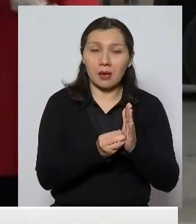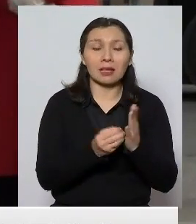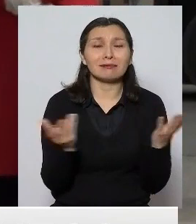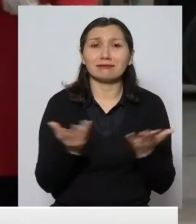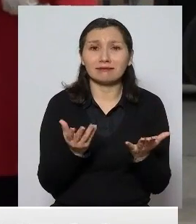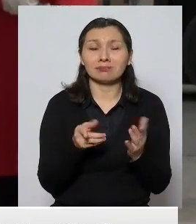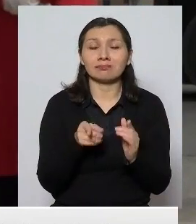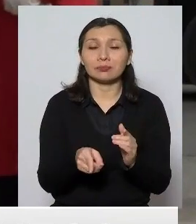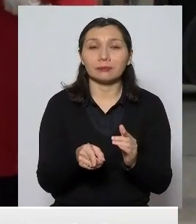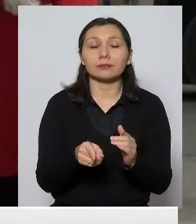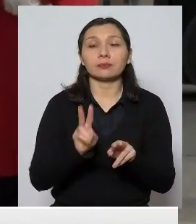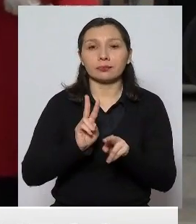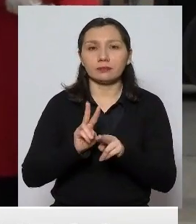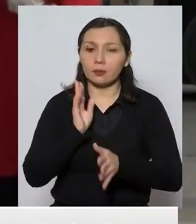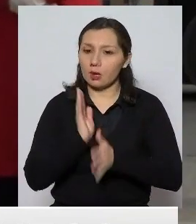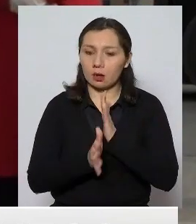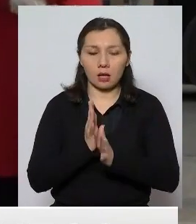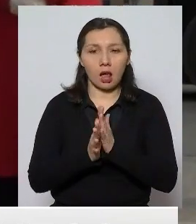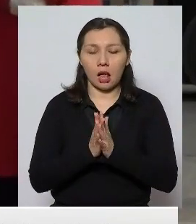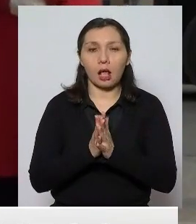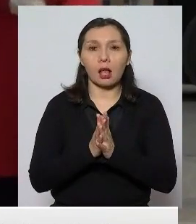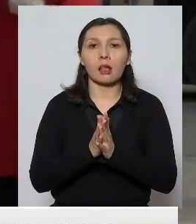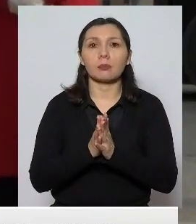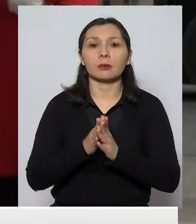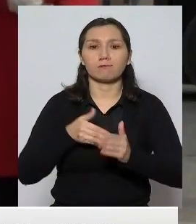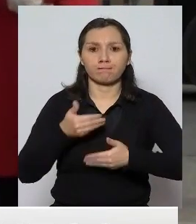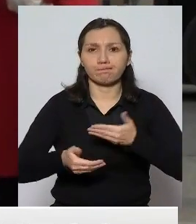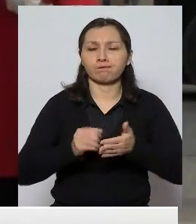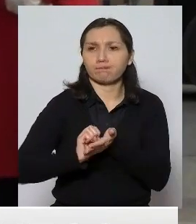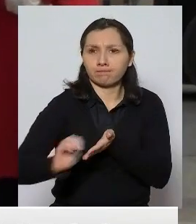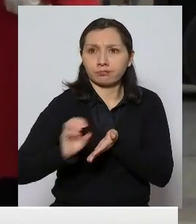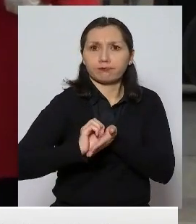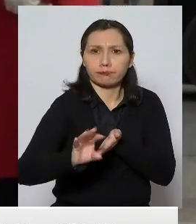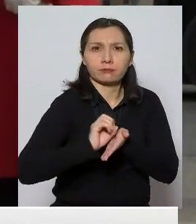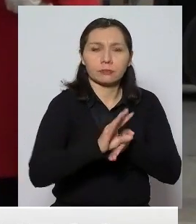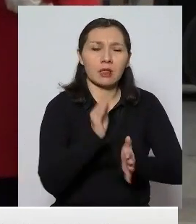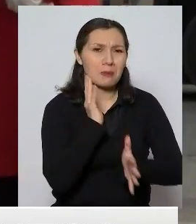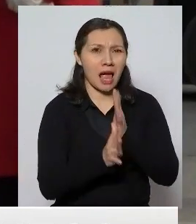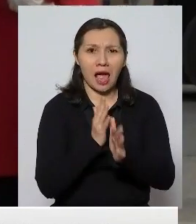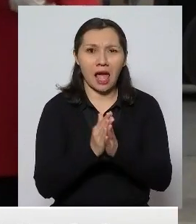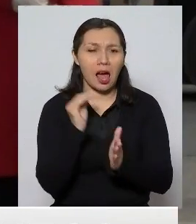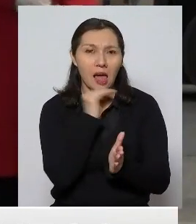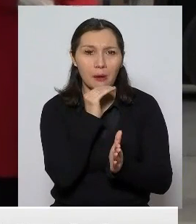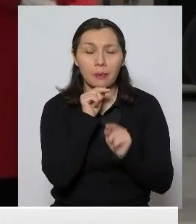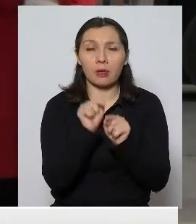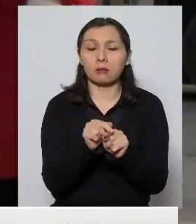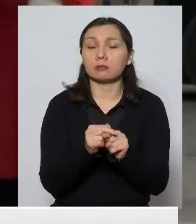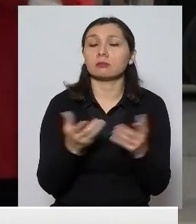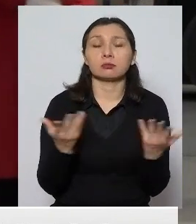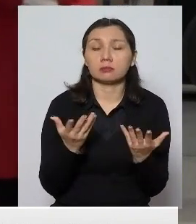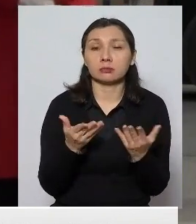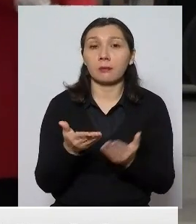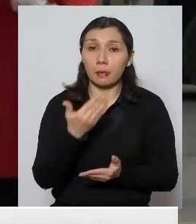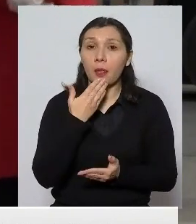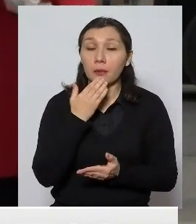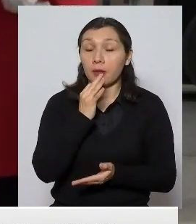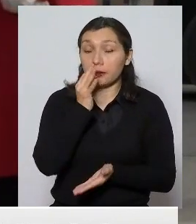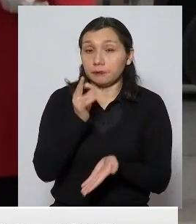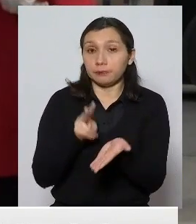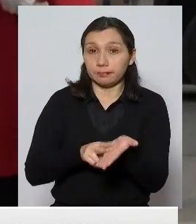que vamos a acelerar el ritmo de distribución. Para esto, quiero también